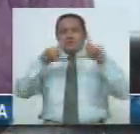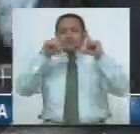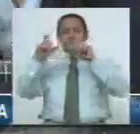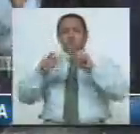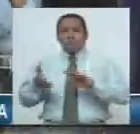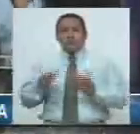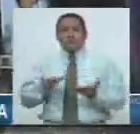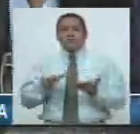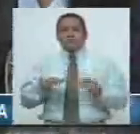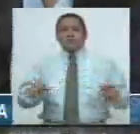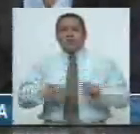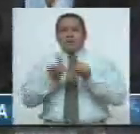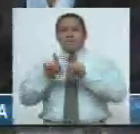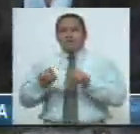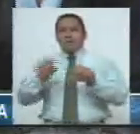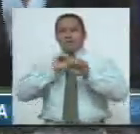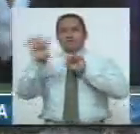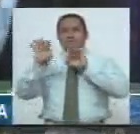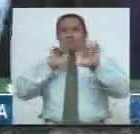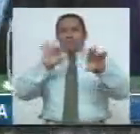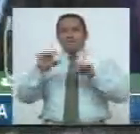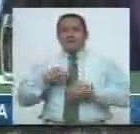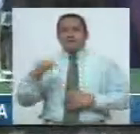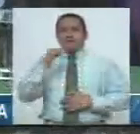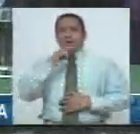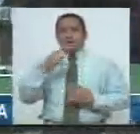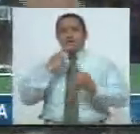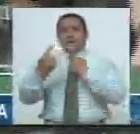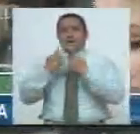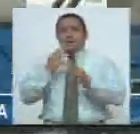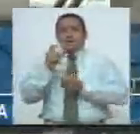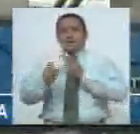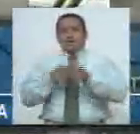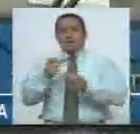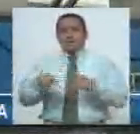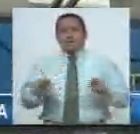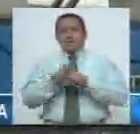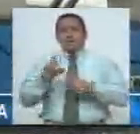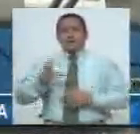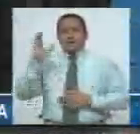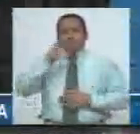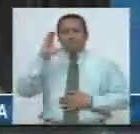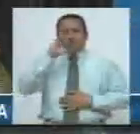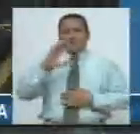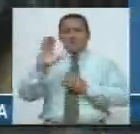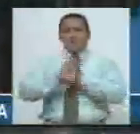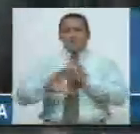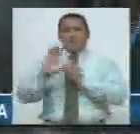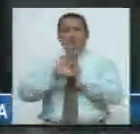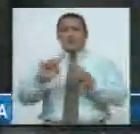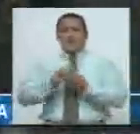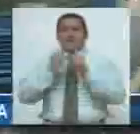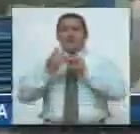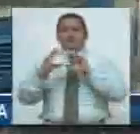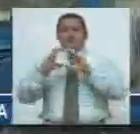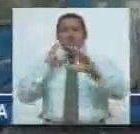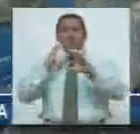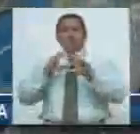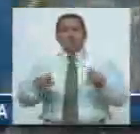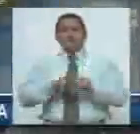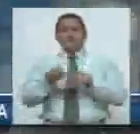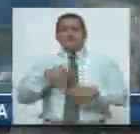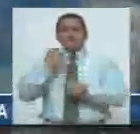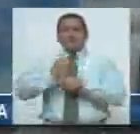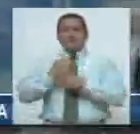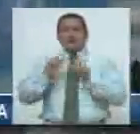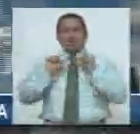Dutra. Con este spot, la candidata por Diálogo Vecinal, Susana Vierán, busca defender la reforma del transporte iniciada durante su